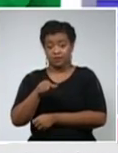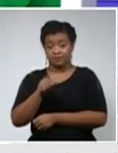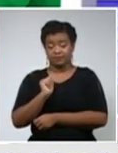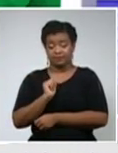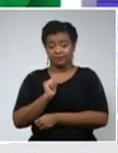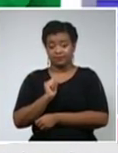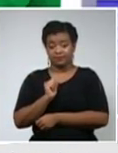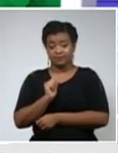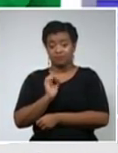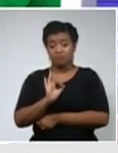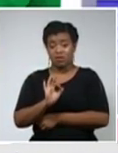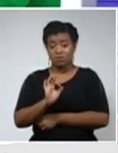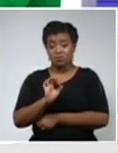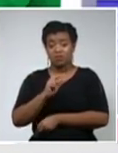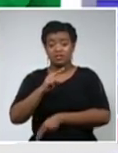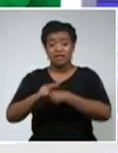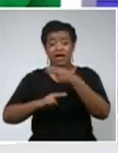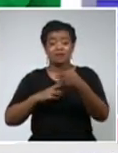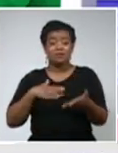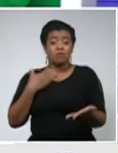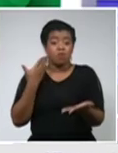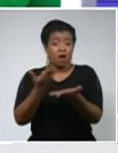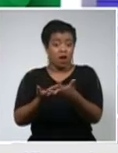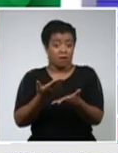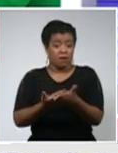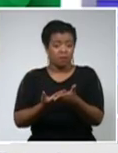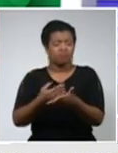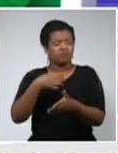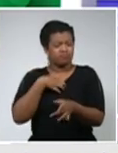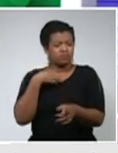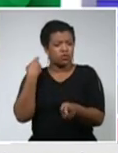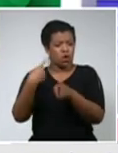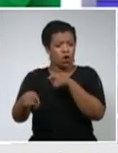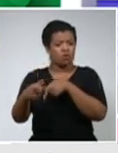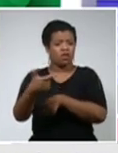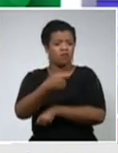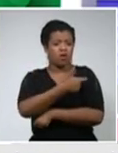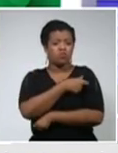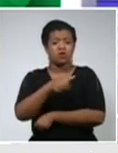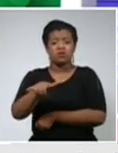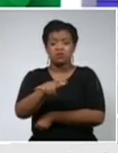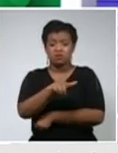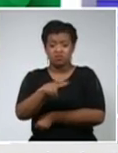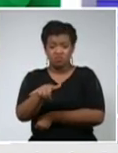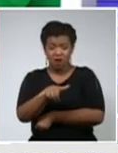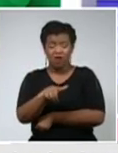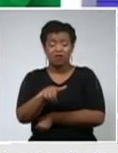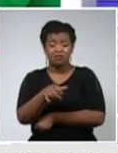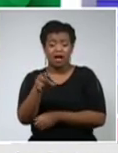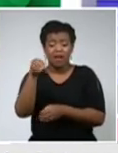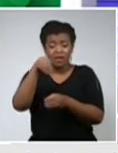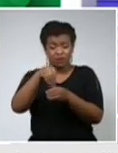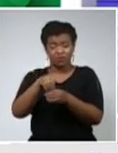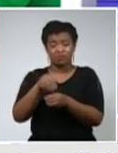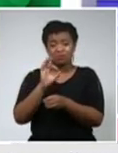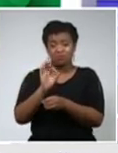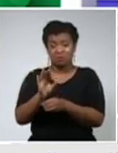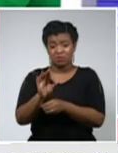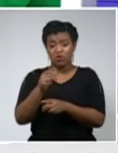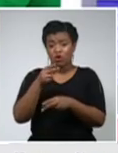que se le hace a la persona. Hay otras vacunas que tienen esta misma situación, no muchas por suerte,